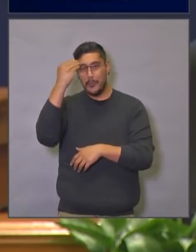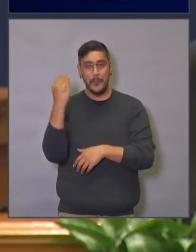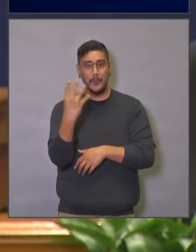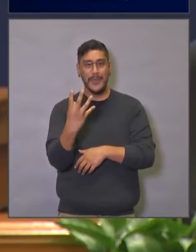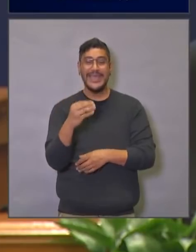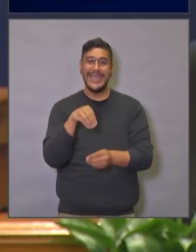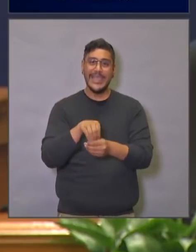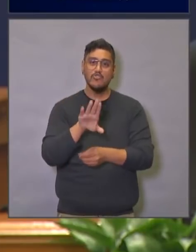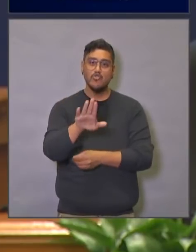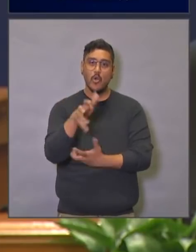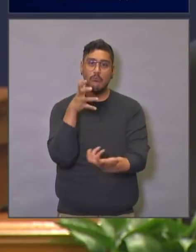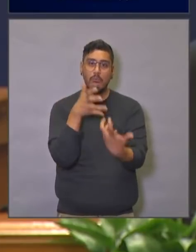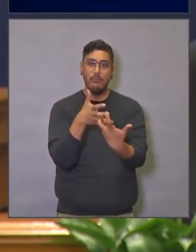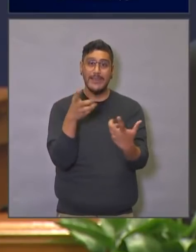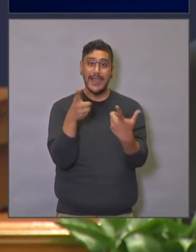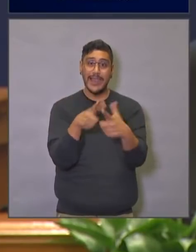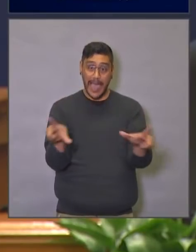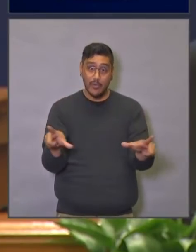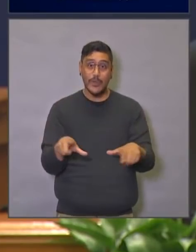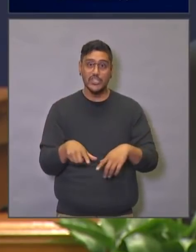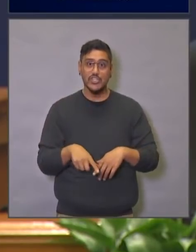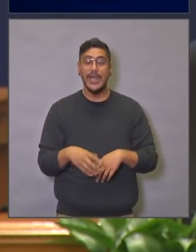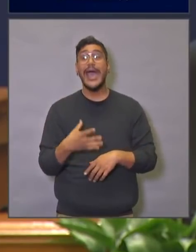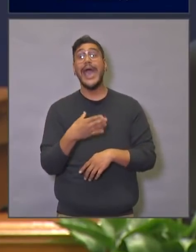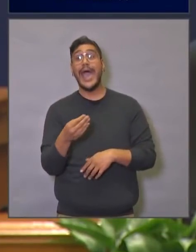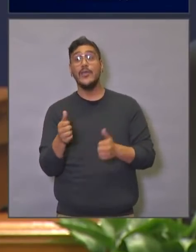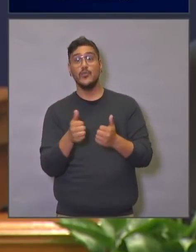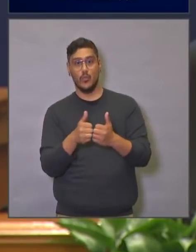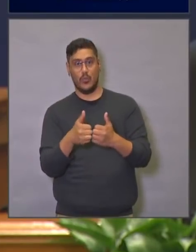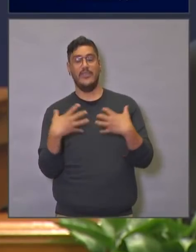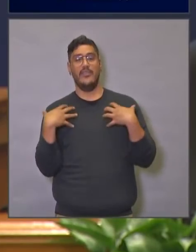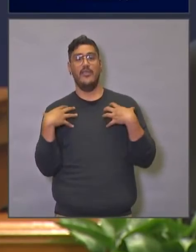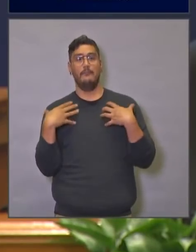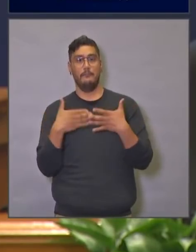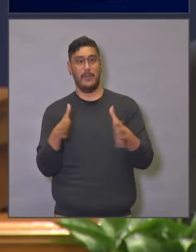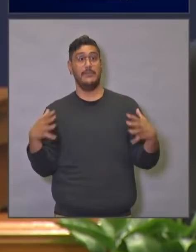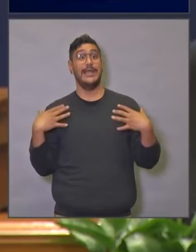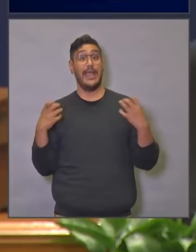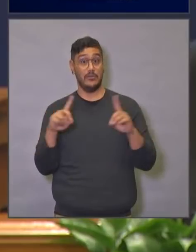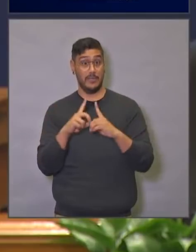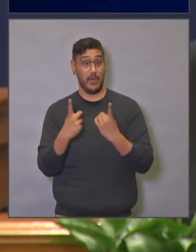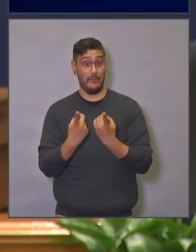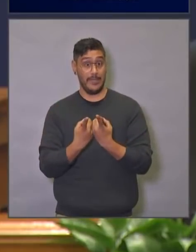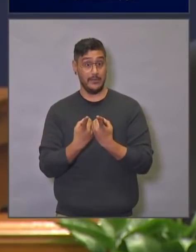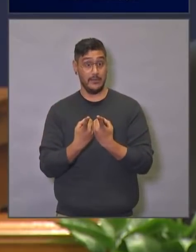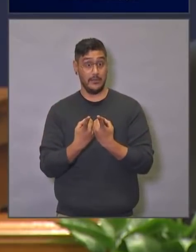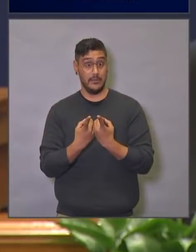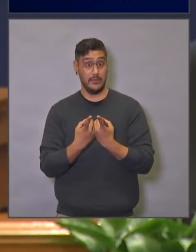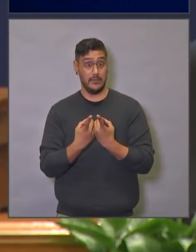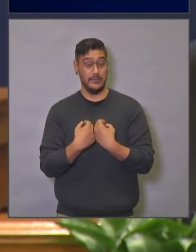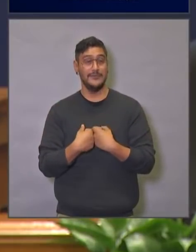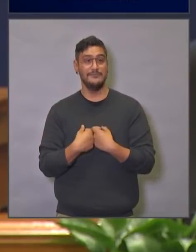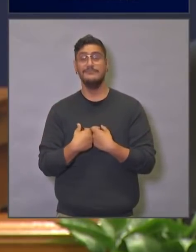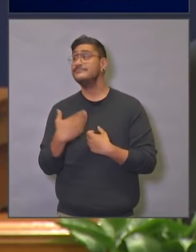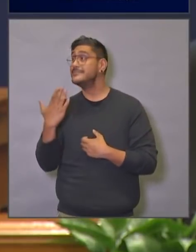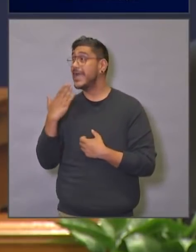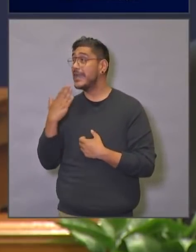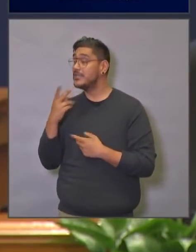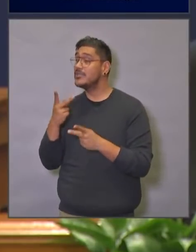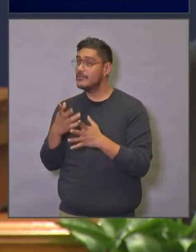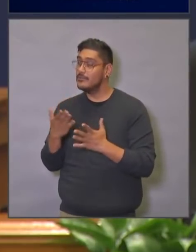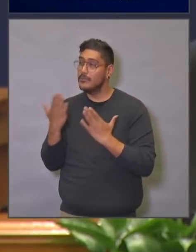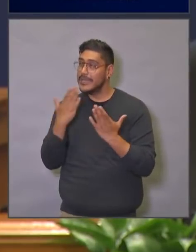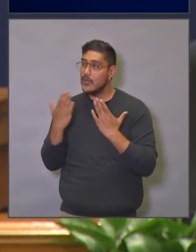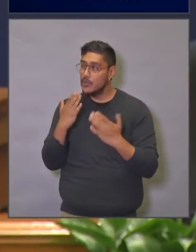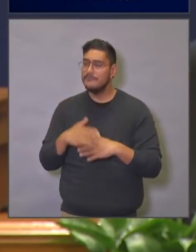su idioma y con el Departamento de Salud. ¿Ya con eso? Muchas gracias, supervisora. Sí, de Muchas nada.